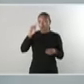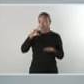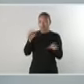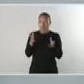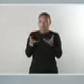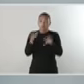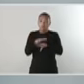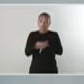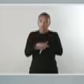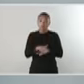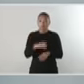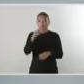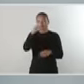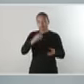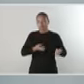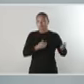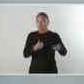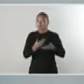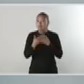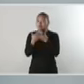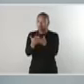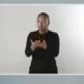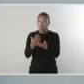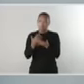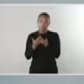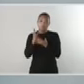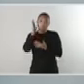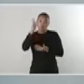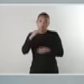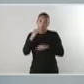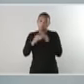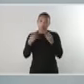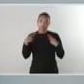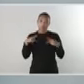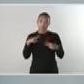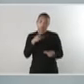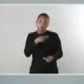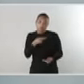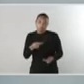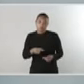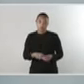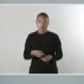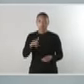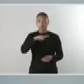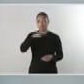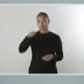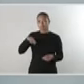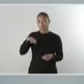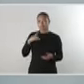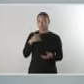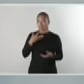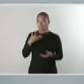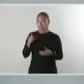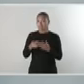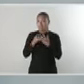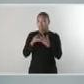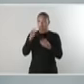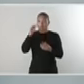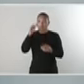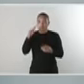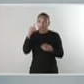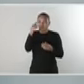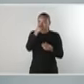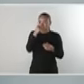acción para poderle llevar Esperanza a los que menos tienen nosotros nos hemos comprometido a mirarle los ojos